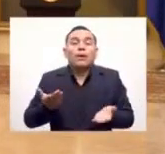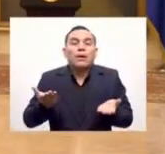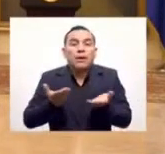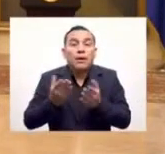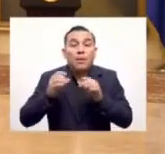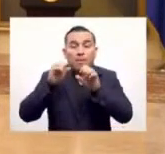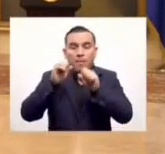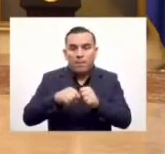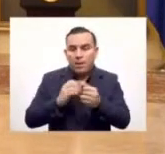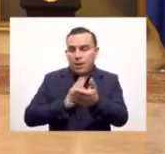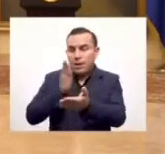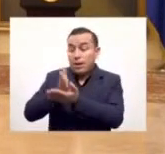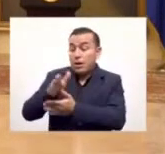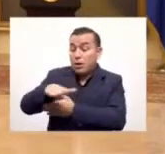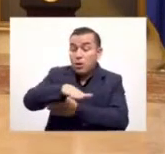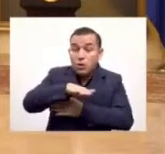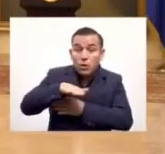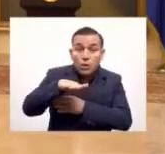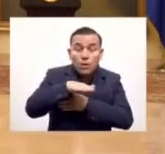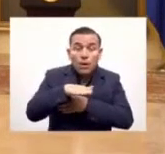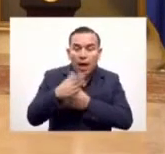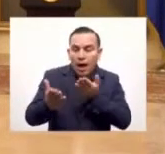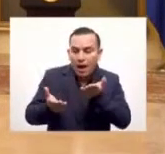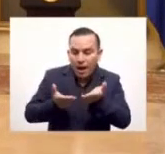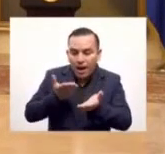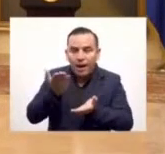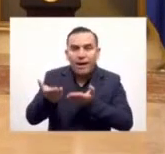sin duda este evento marca